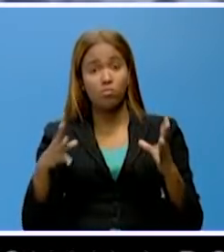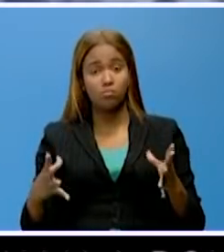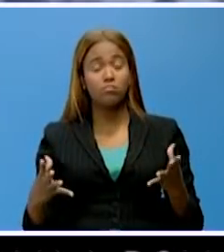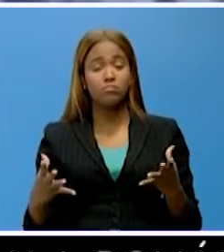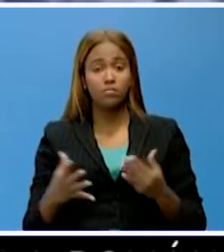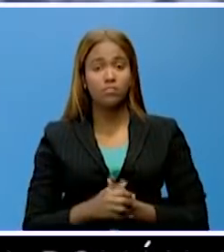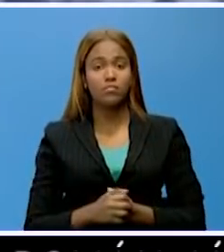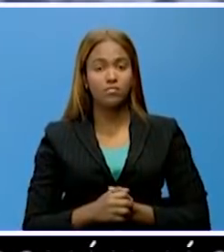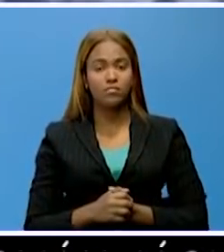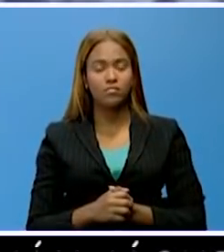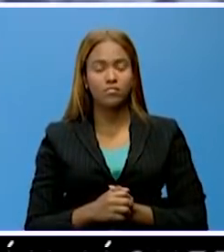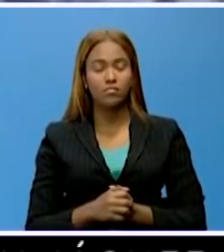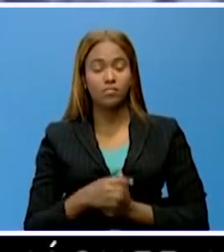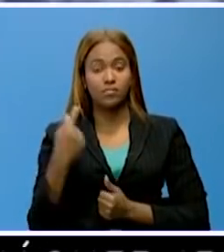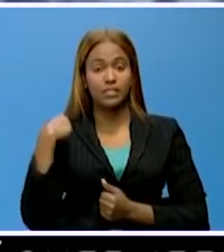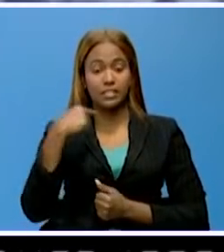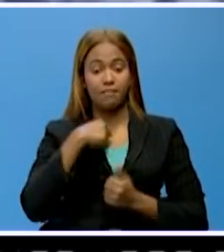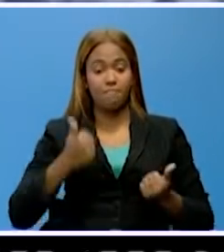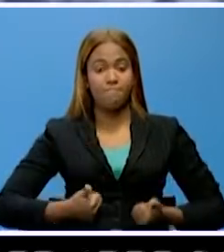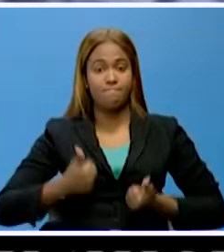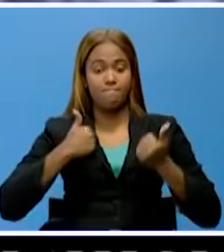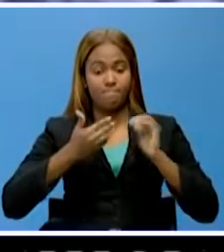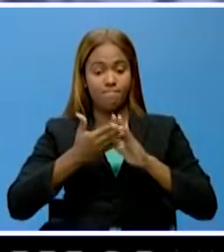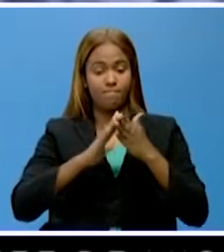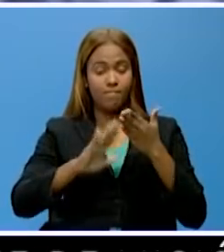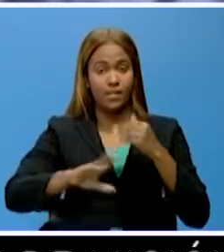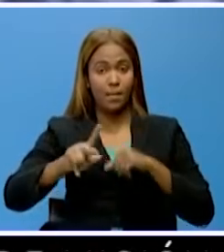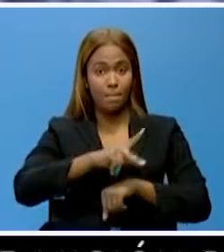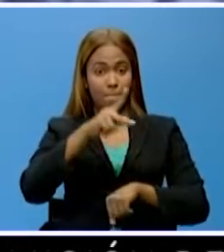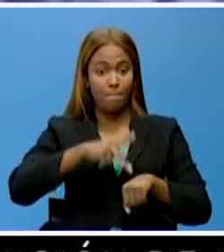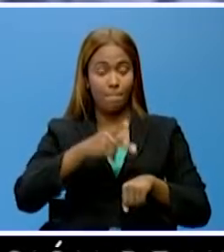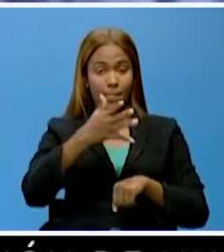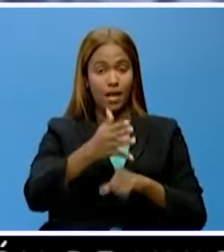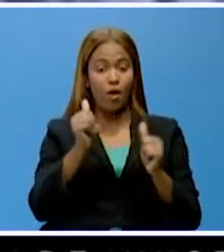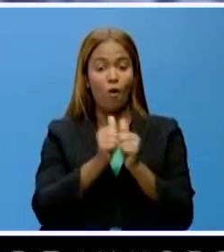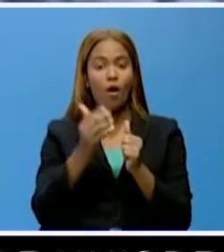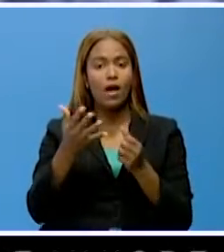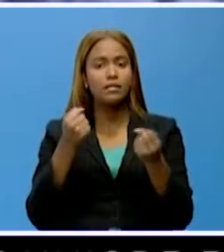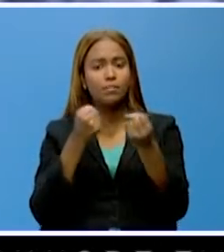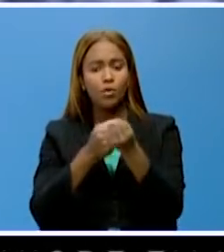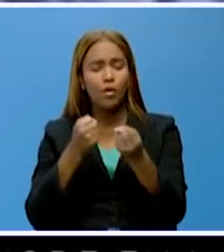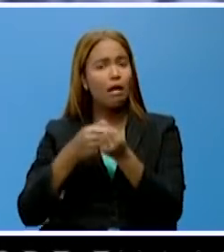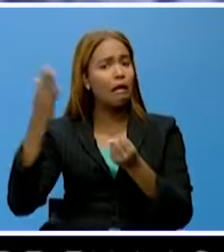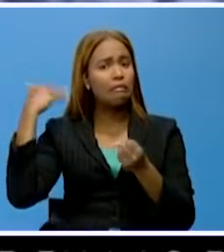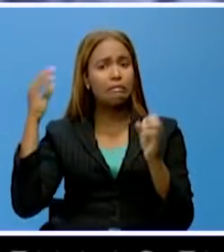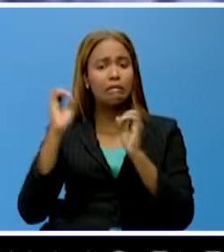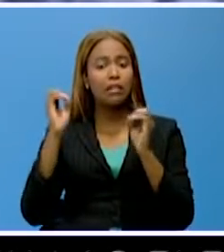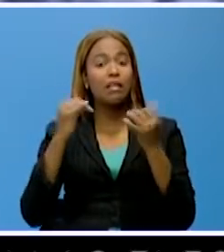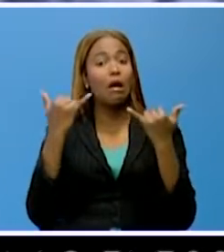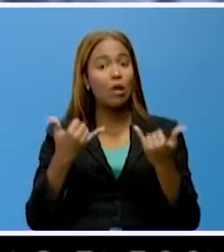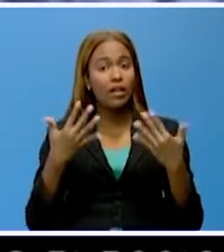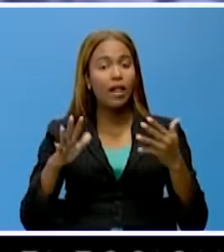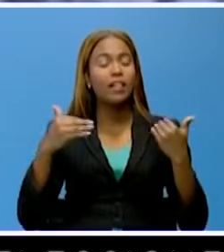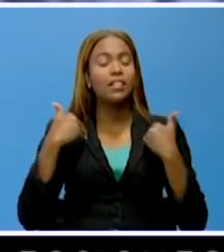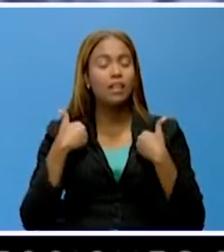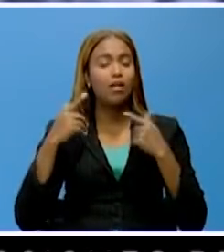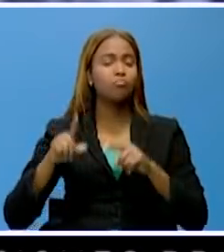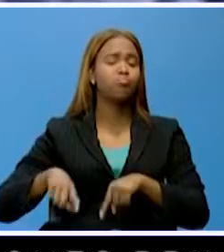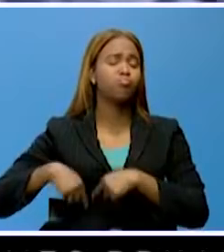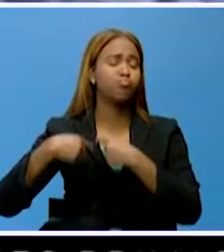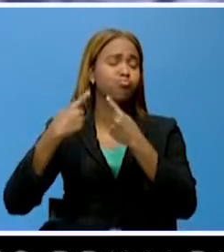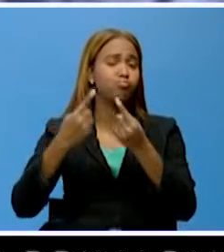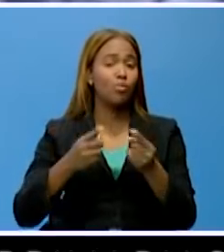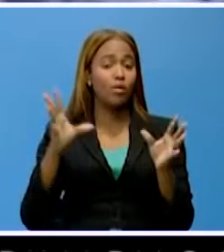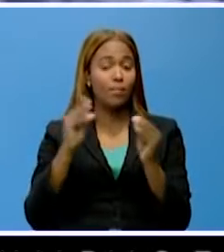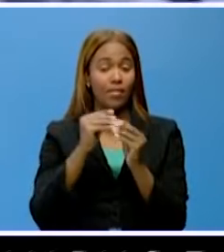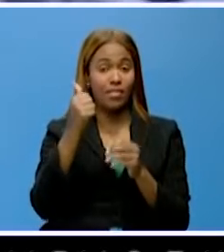de nuestro distrito o quizás nuestra provincia no contar con ese apoyo que se ha venido dando desde los